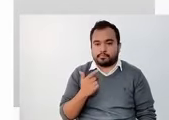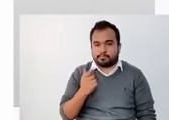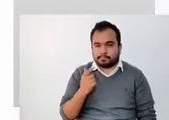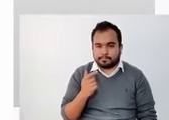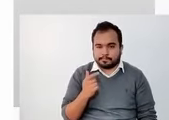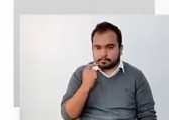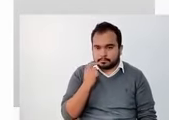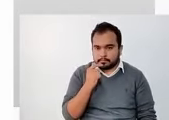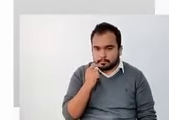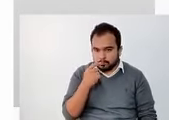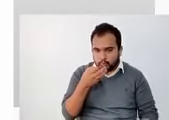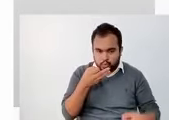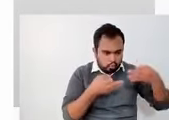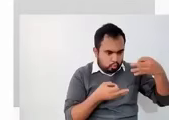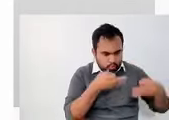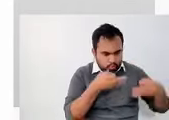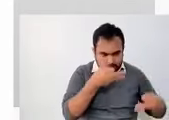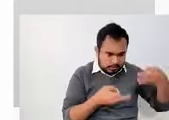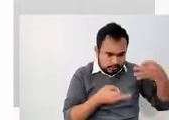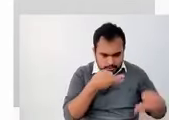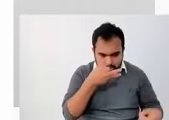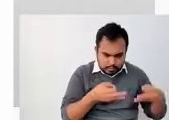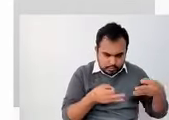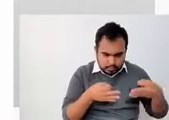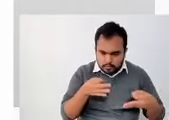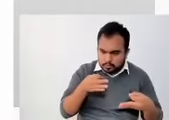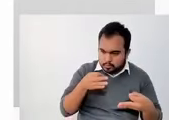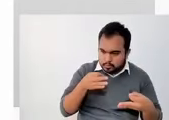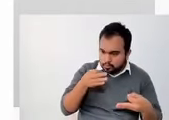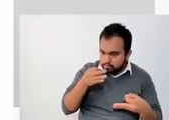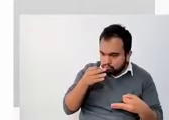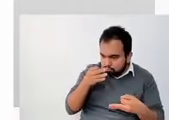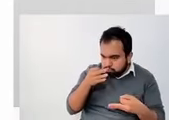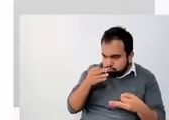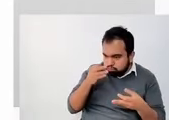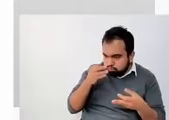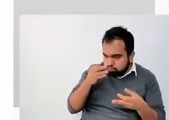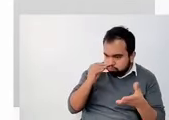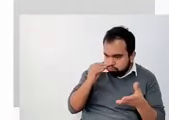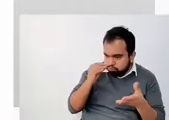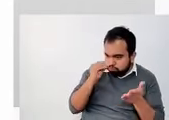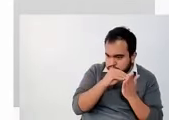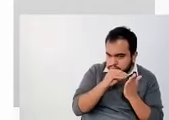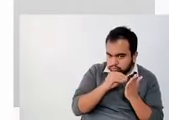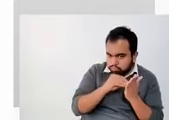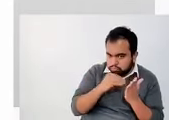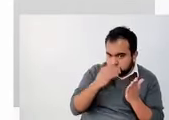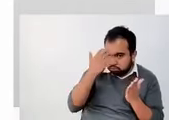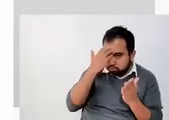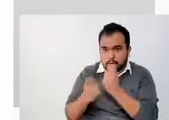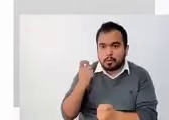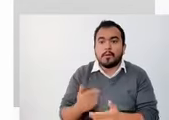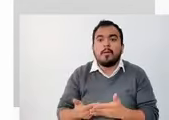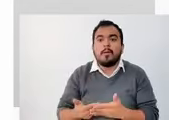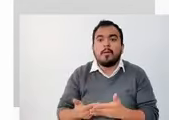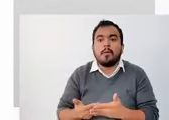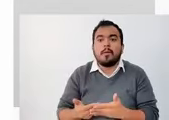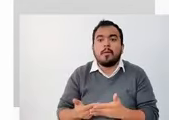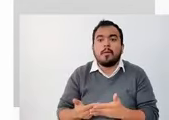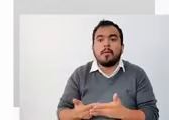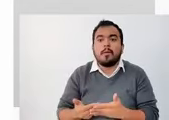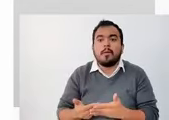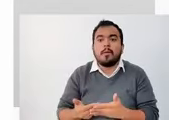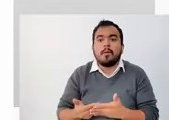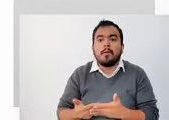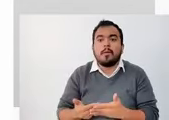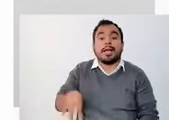jurídicos, lamentablemente desaprovechado, hace 100 años justo, el realismo jurídico estadounidense se